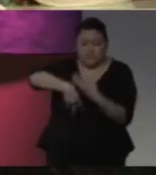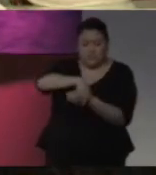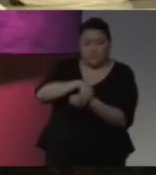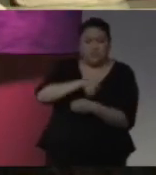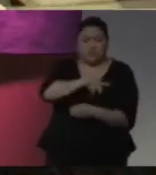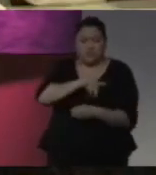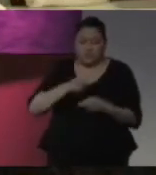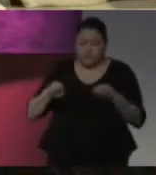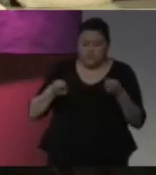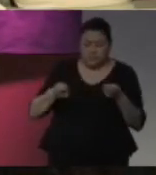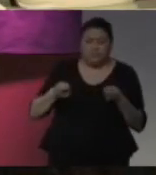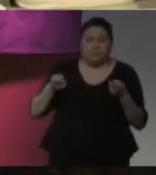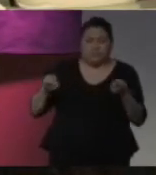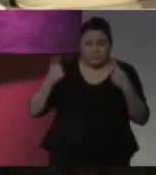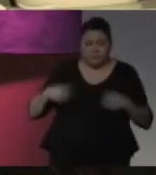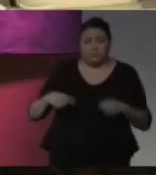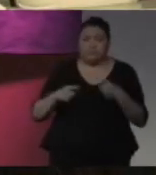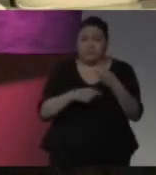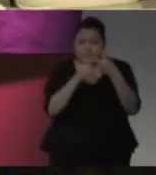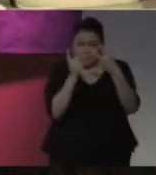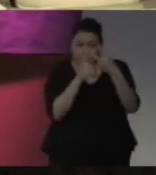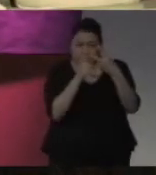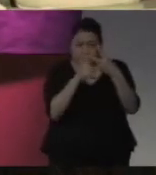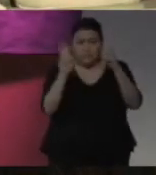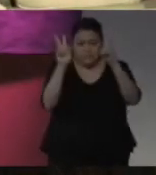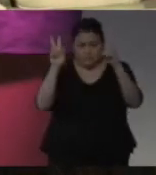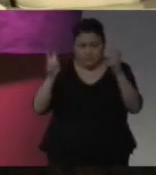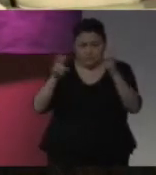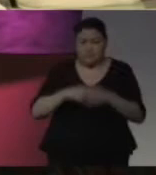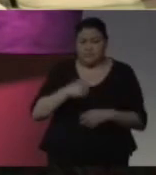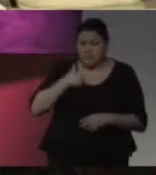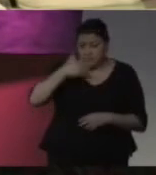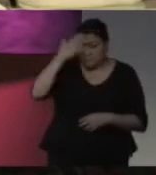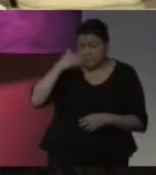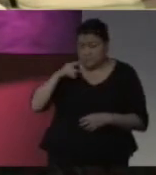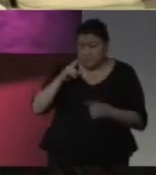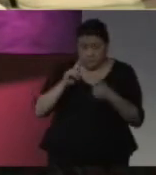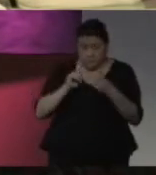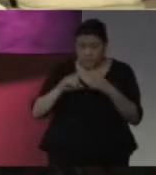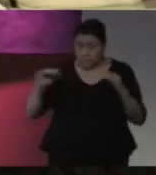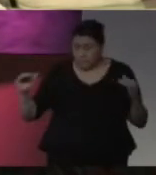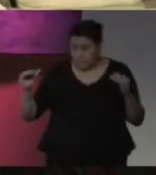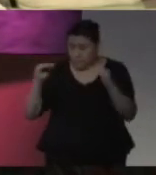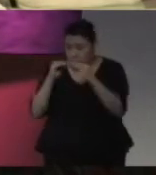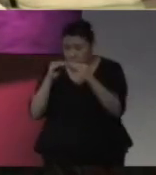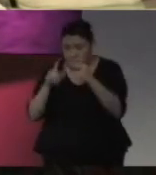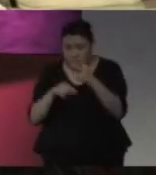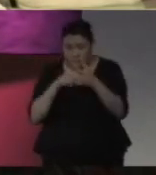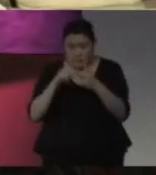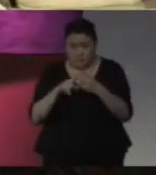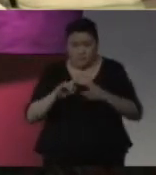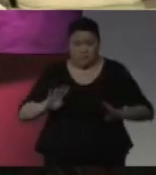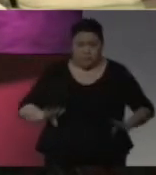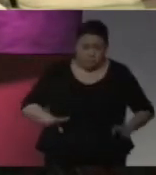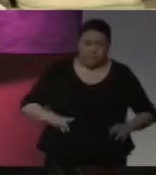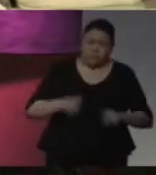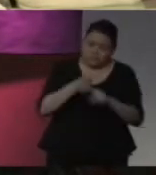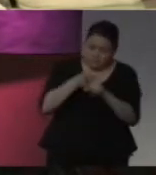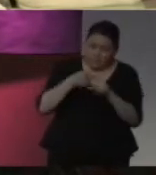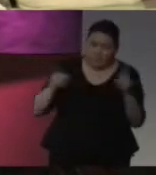El segundo tema se refiere a la igualdad y la diferencia. Esta ha sido una de estas grandes